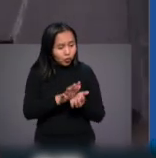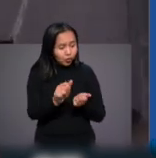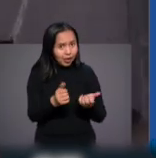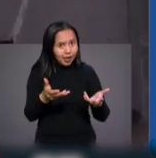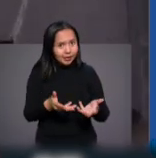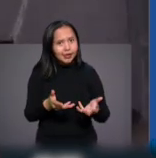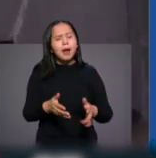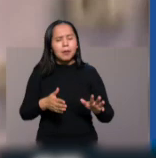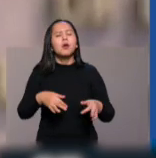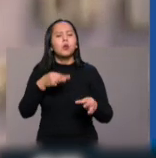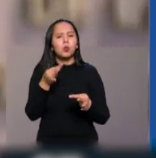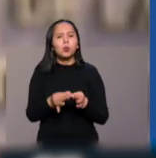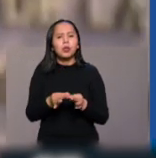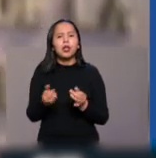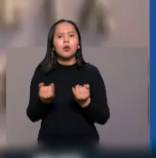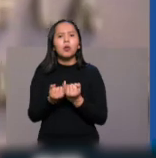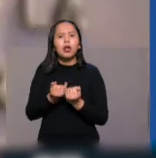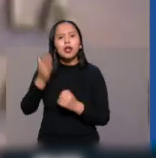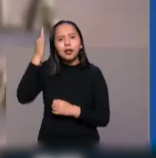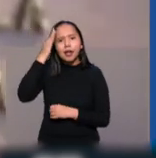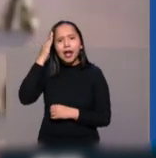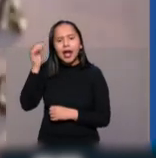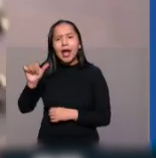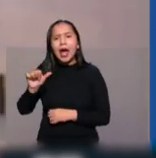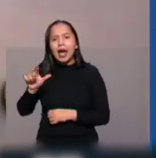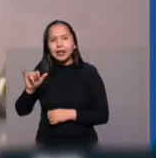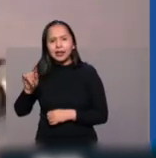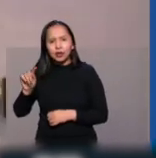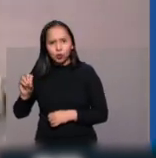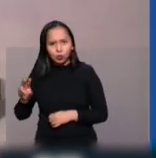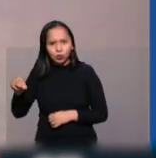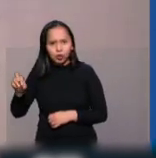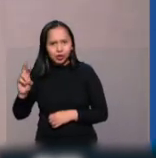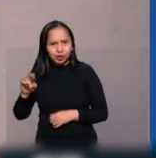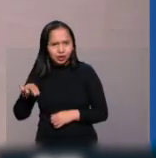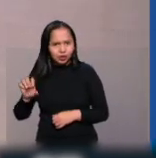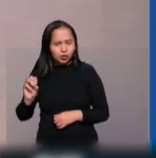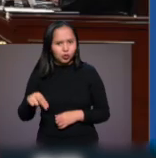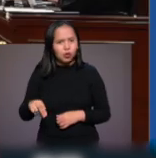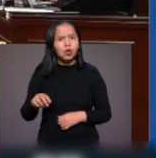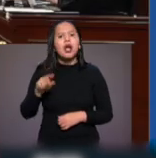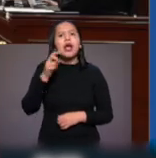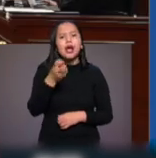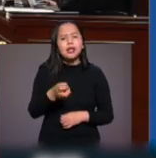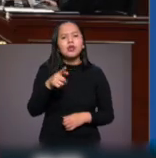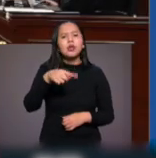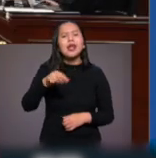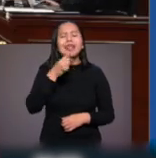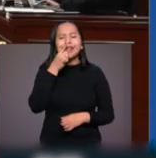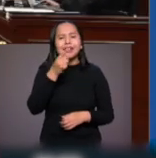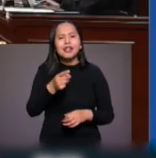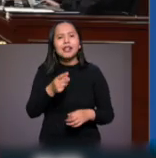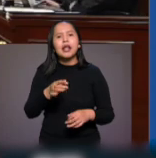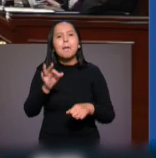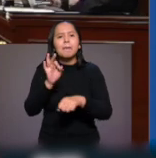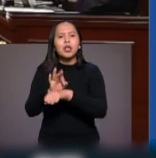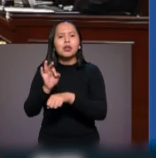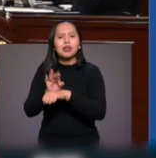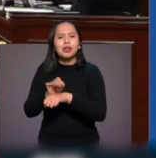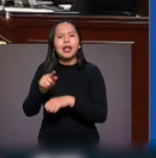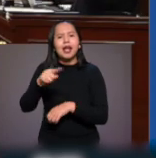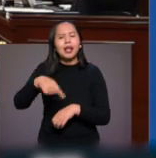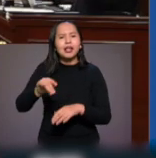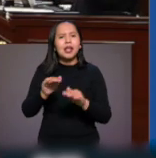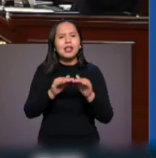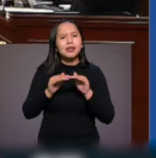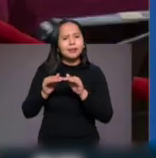Mientras tanto, ya lo veíamos, el líder nacional del PRI, Alejandro Alito Moreno, respaldó la propuesta del ministro Alcántara con el argumento de fortalecer a la